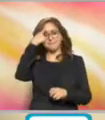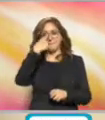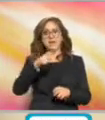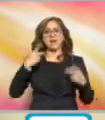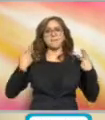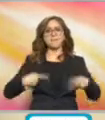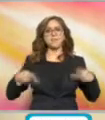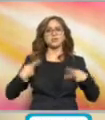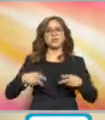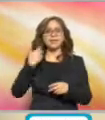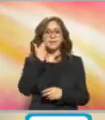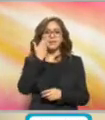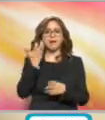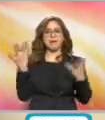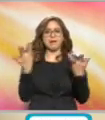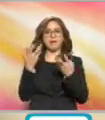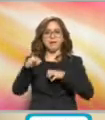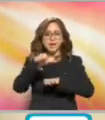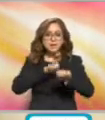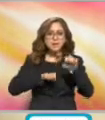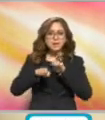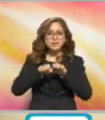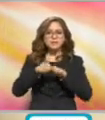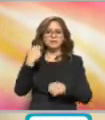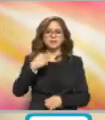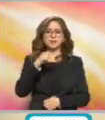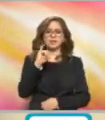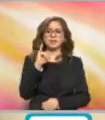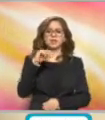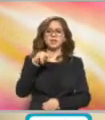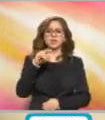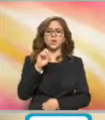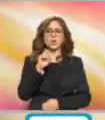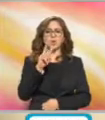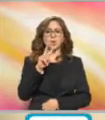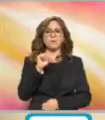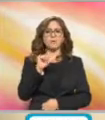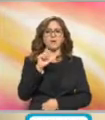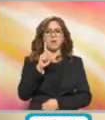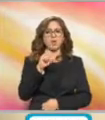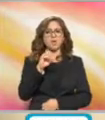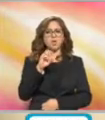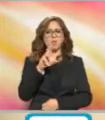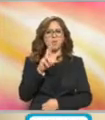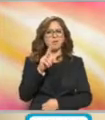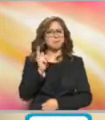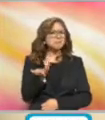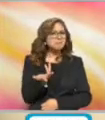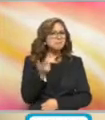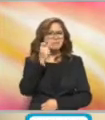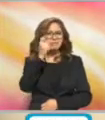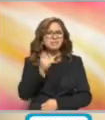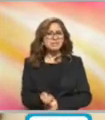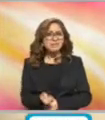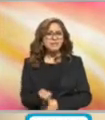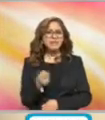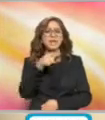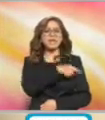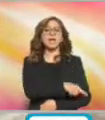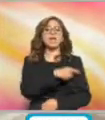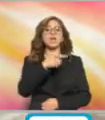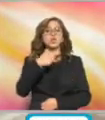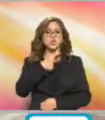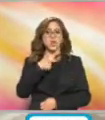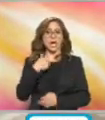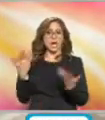emprendedores. Y bueno, cuando dices innovador, ¿qué es innovación? Exacto. ¿No? Innovación es hacer las cosas, pero de manera